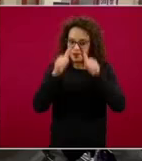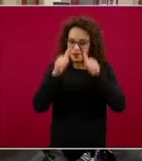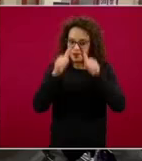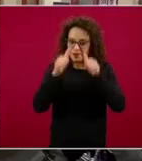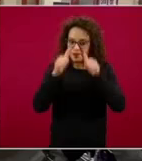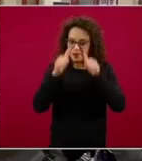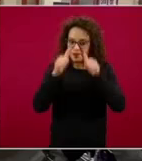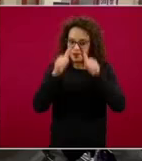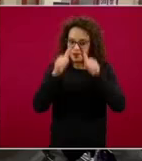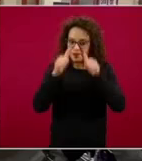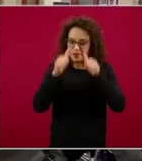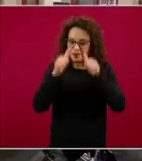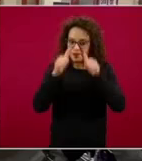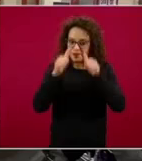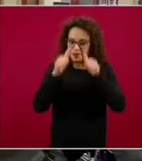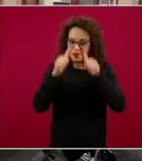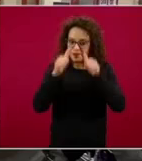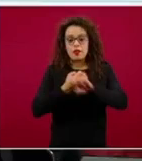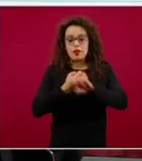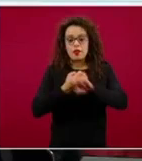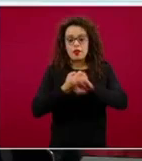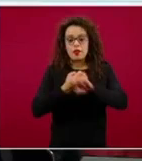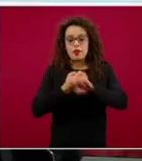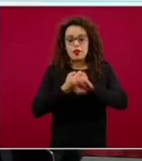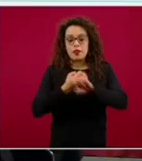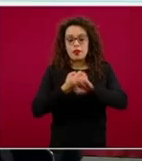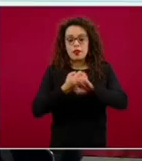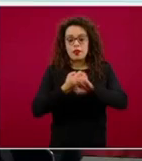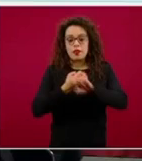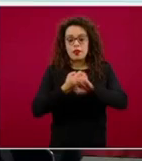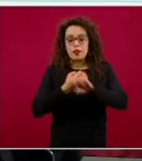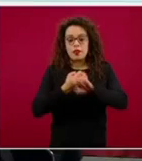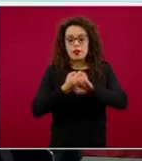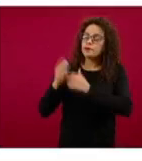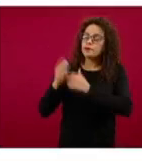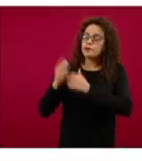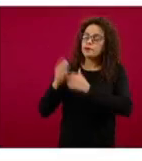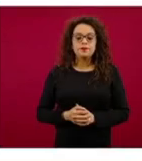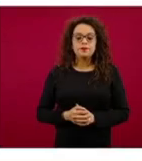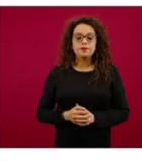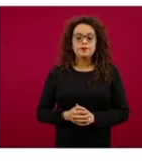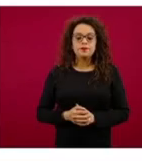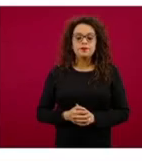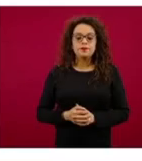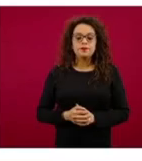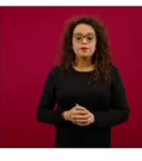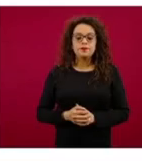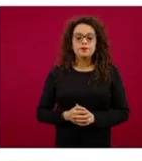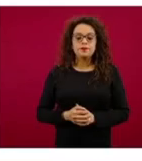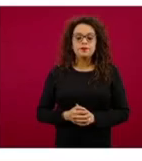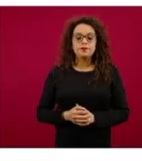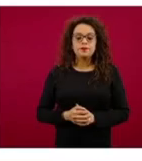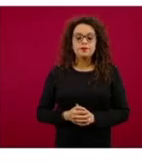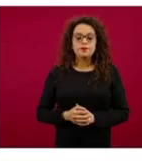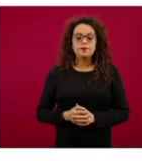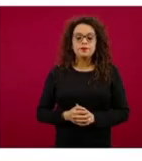Aquí no están ordenadas por orden alfabético, sino por la magnitud de la